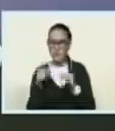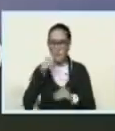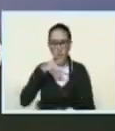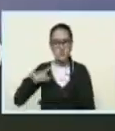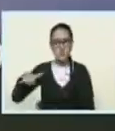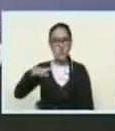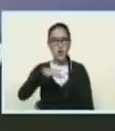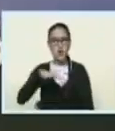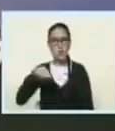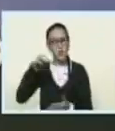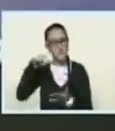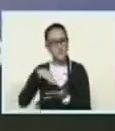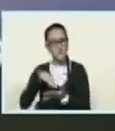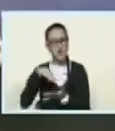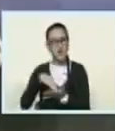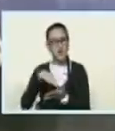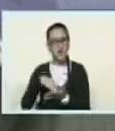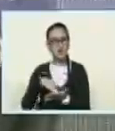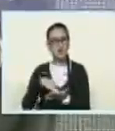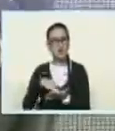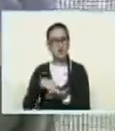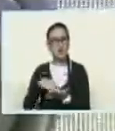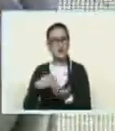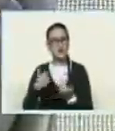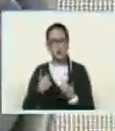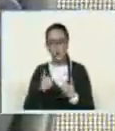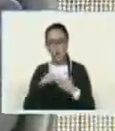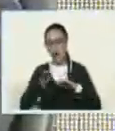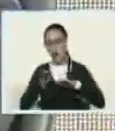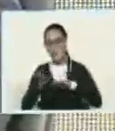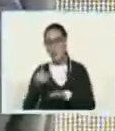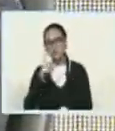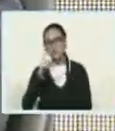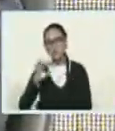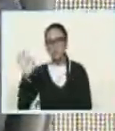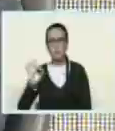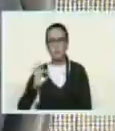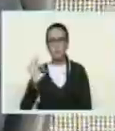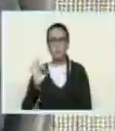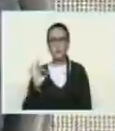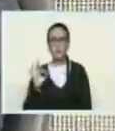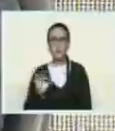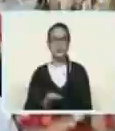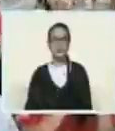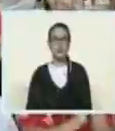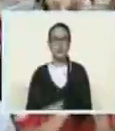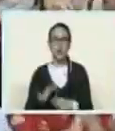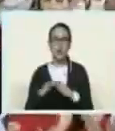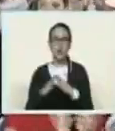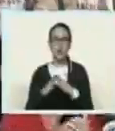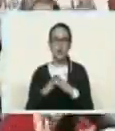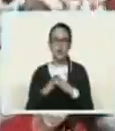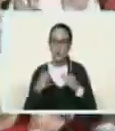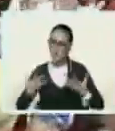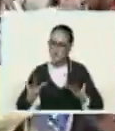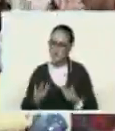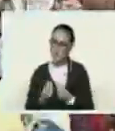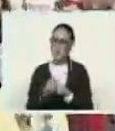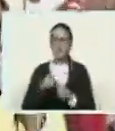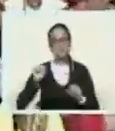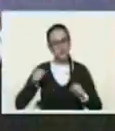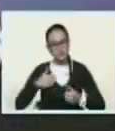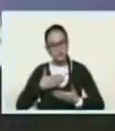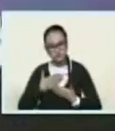el pueblo del estado Miranda, y cuentas con todo mi respaldo, con todo mi apoyo, con todo mi